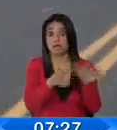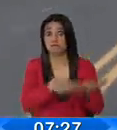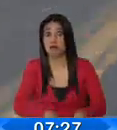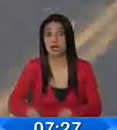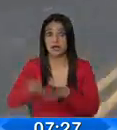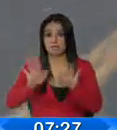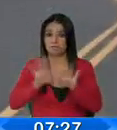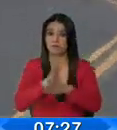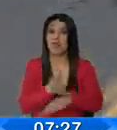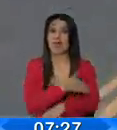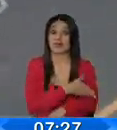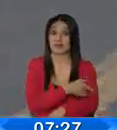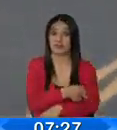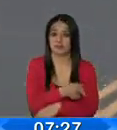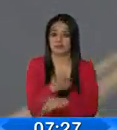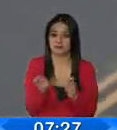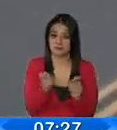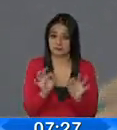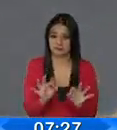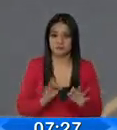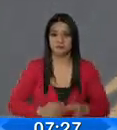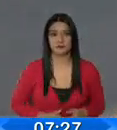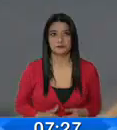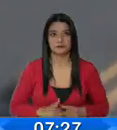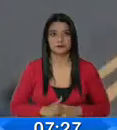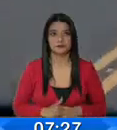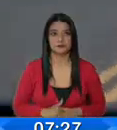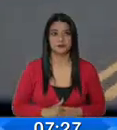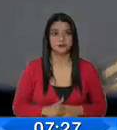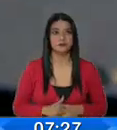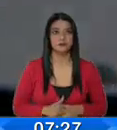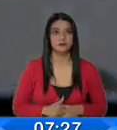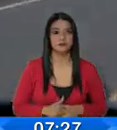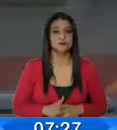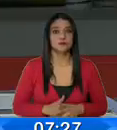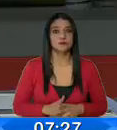vehicular. Informó Patricia Aldaz.